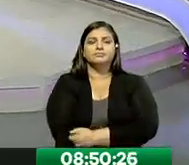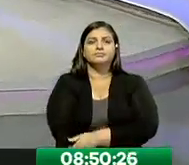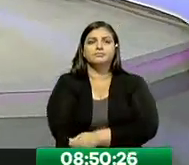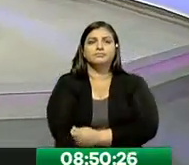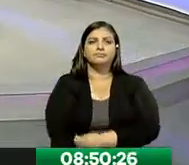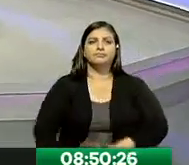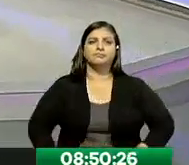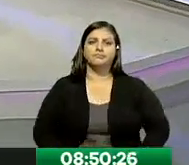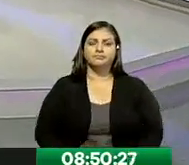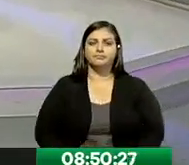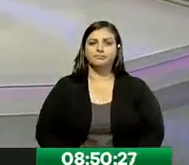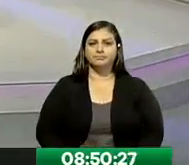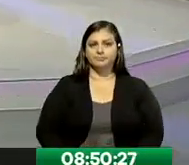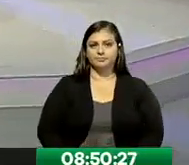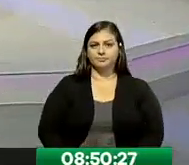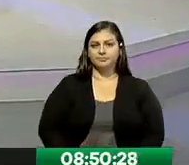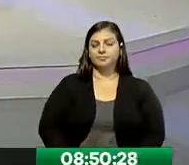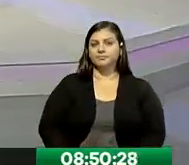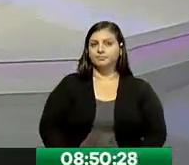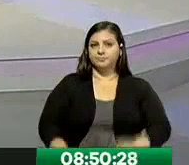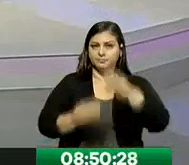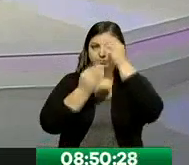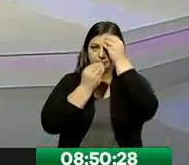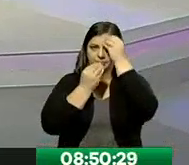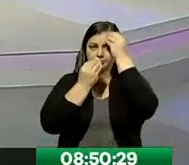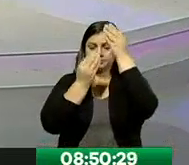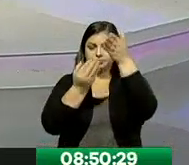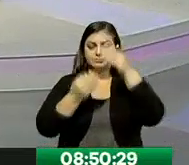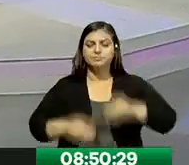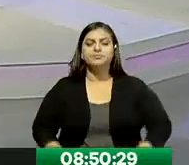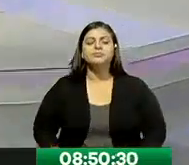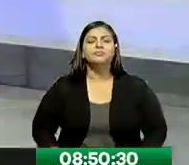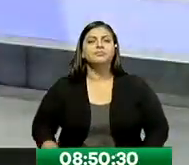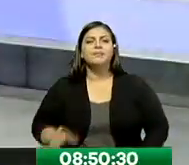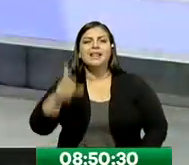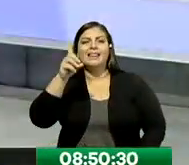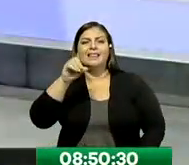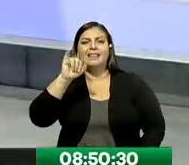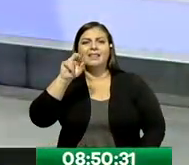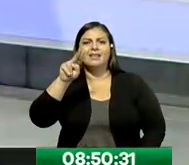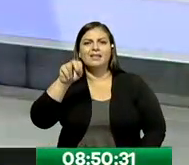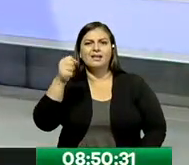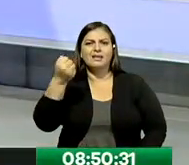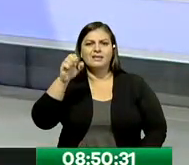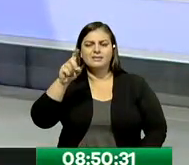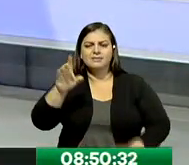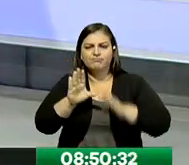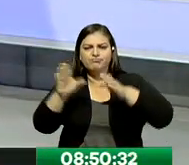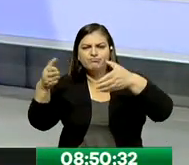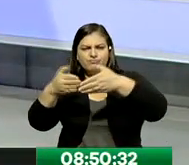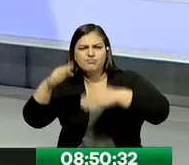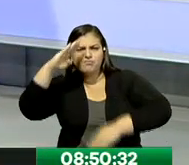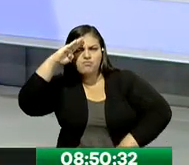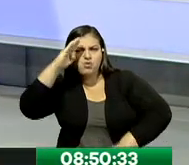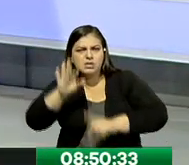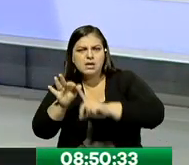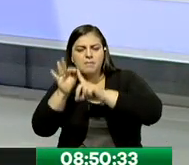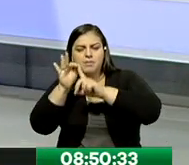La DINASEC realiza las investigaciones respecto a varios casos violentos ocurridos en Guayaquil durante los últimos días. Enseguida, los